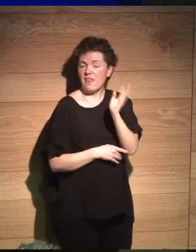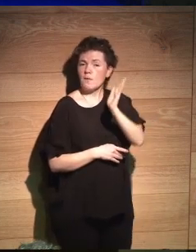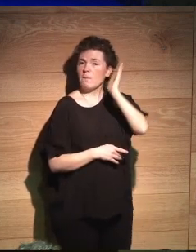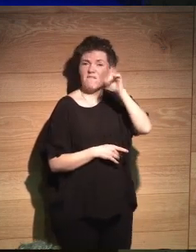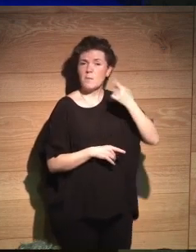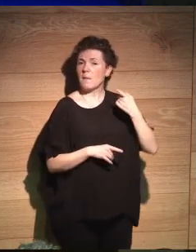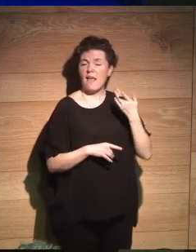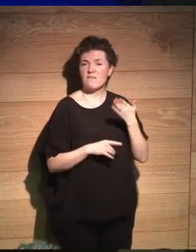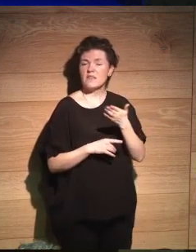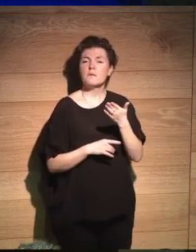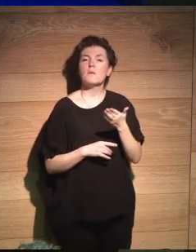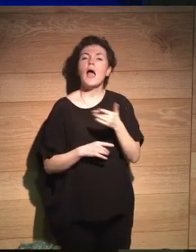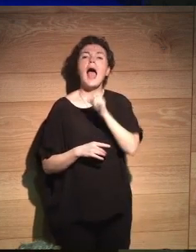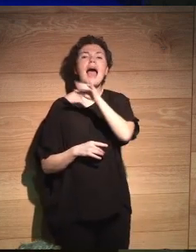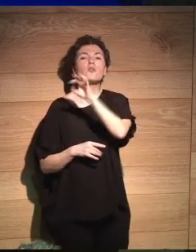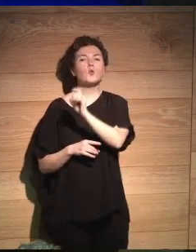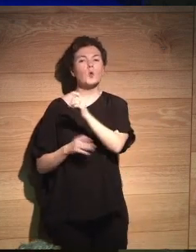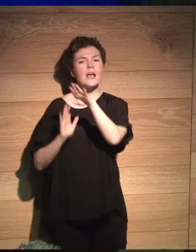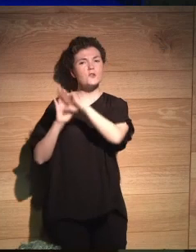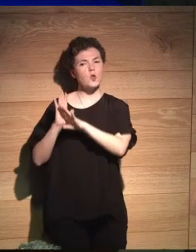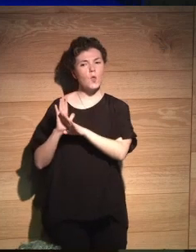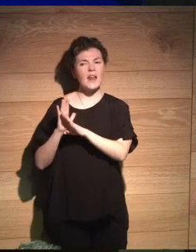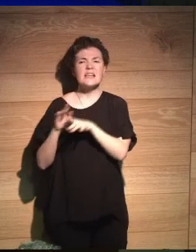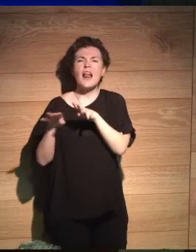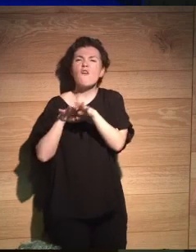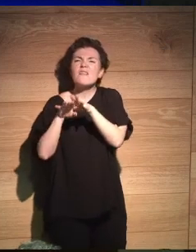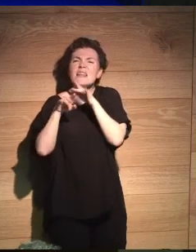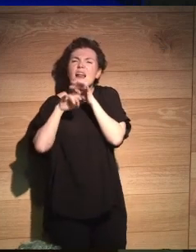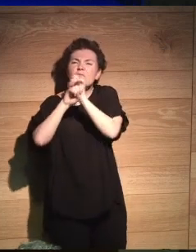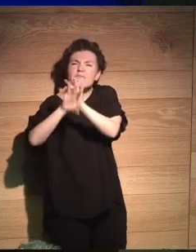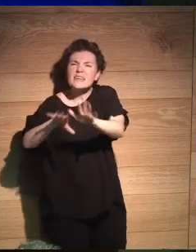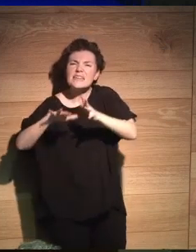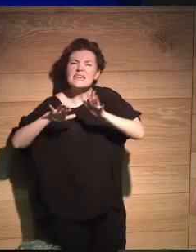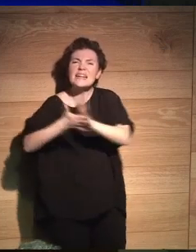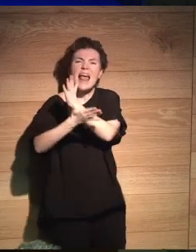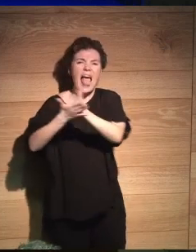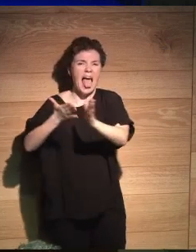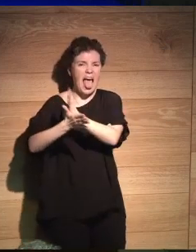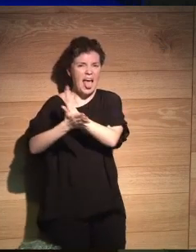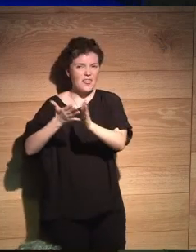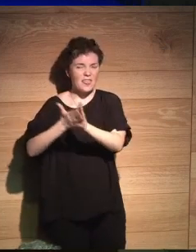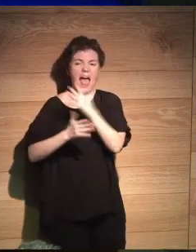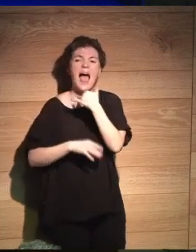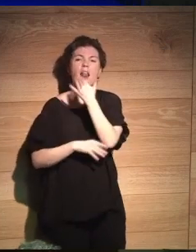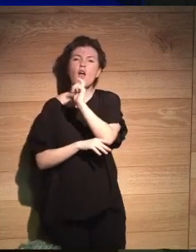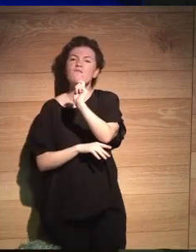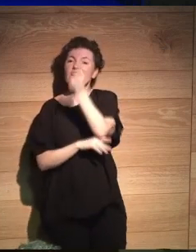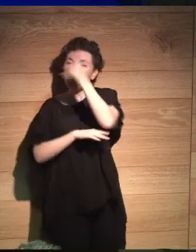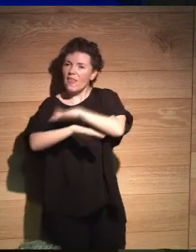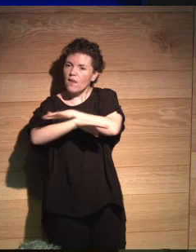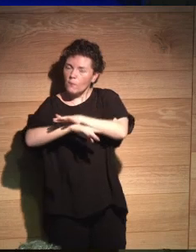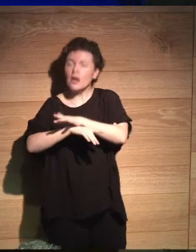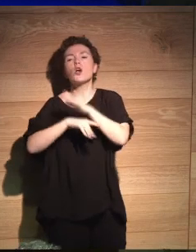Arturo recibió instrucciones de no filtrar absolutamente nada que no fuera una victoria del